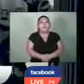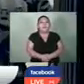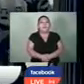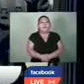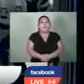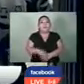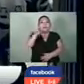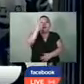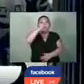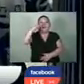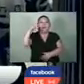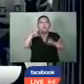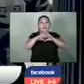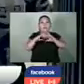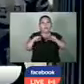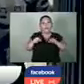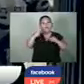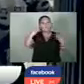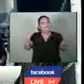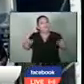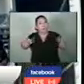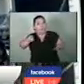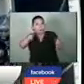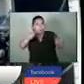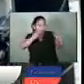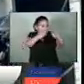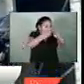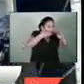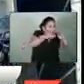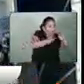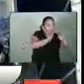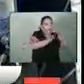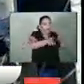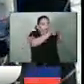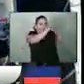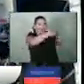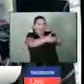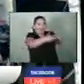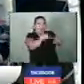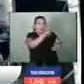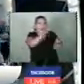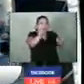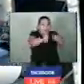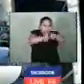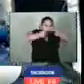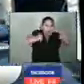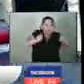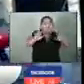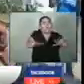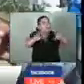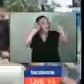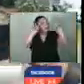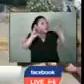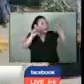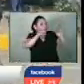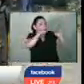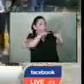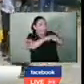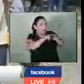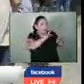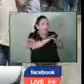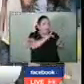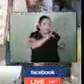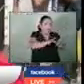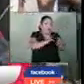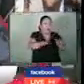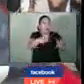En Nicaragua, autoridades allanan las instalaciones del periódico La Prensa en medio de la investigación por supuesta defraudación